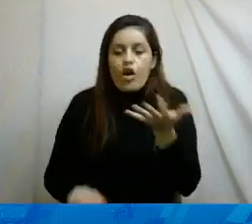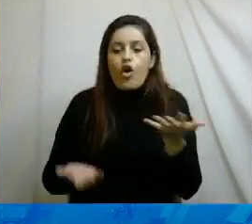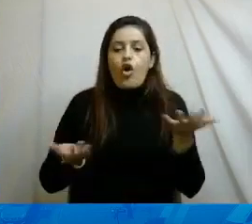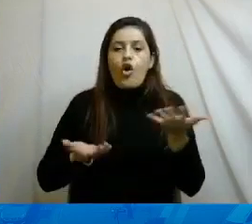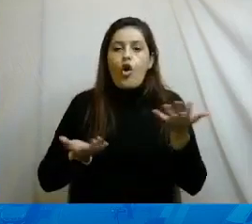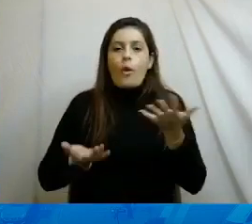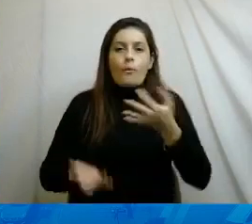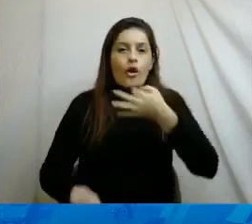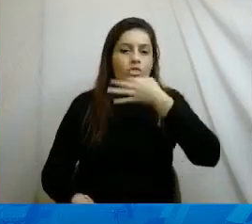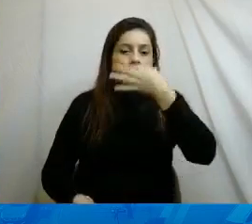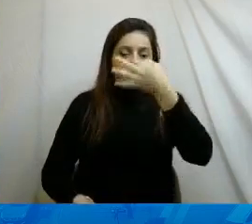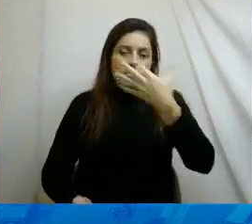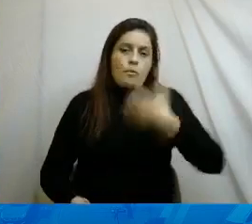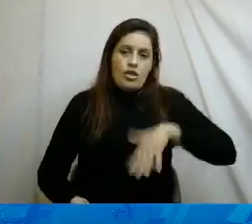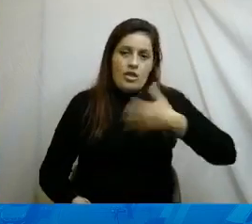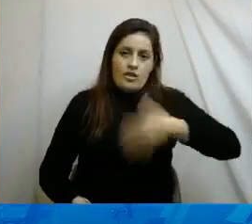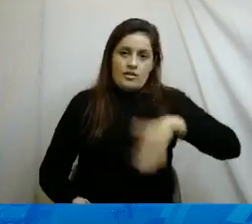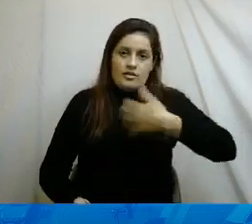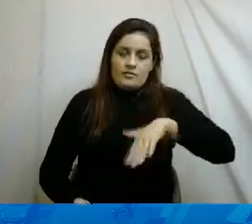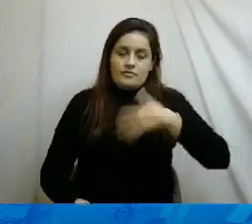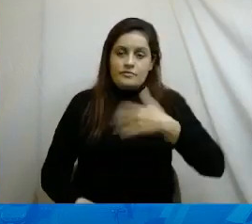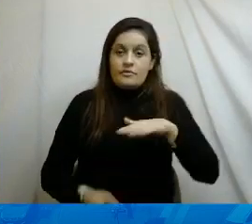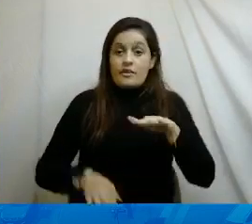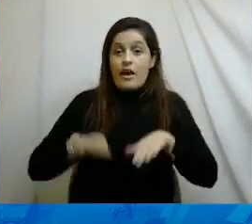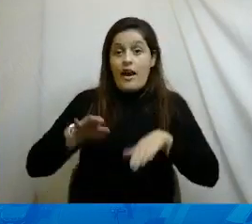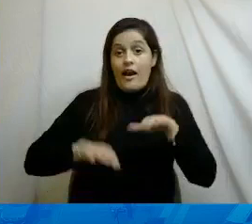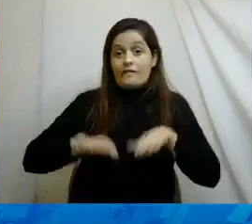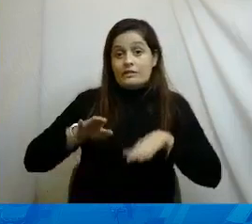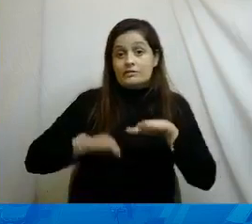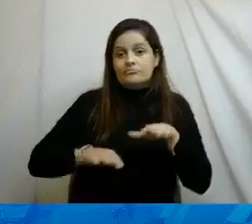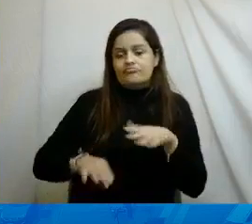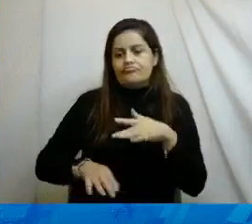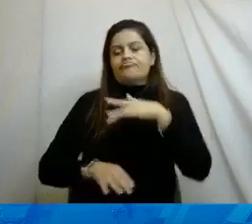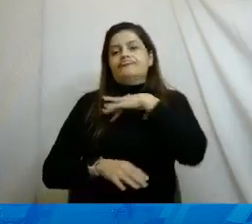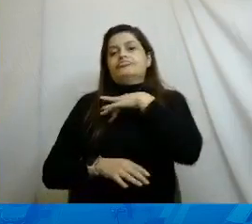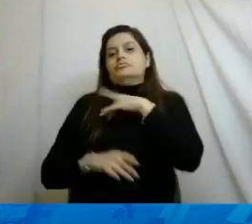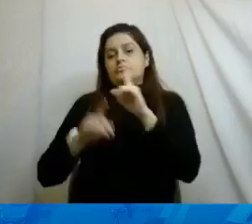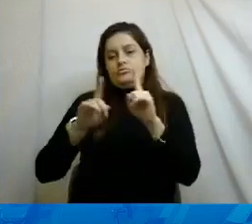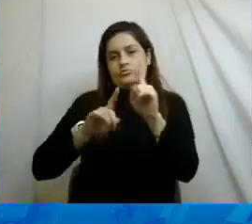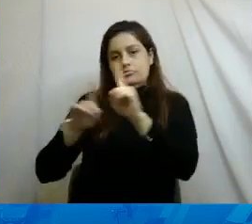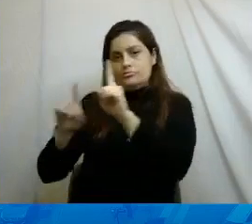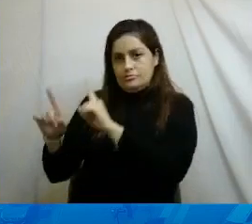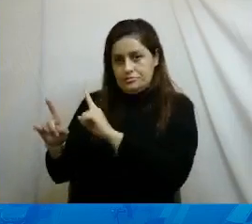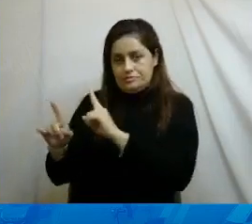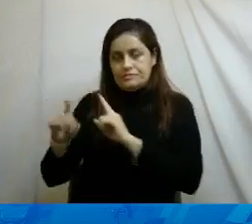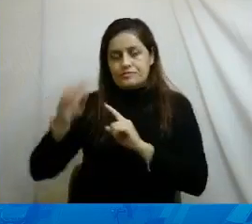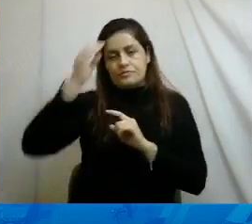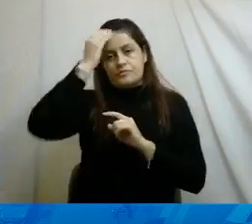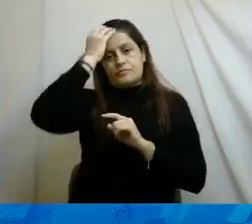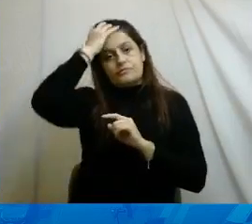porque finalmente muchas veces pagan justos por pecadores. Aquí hay una